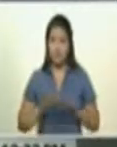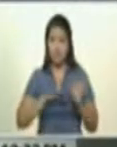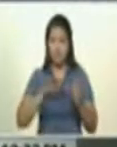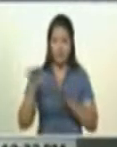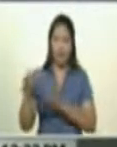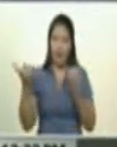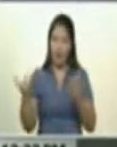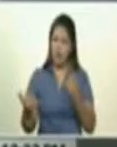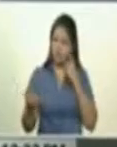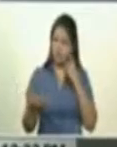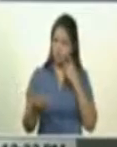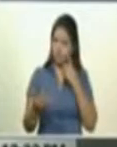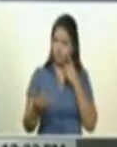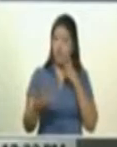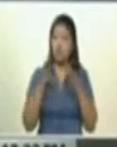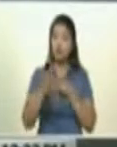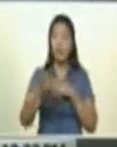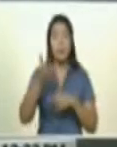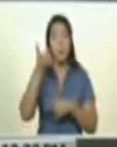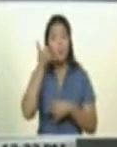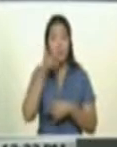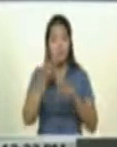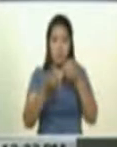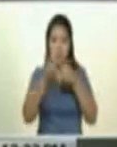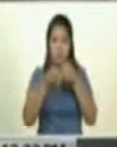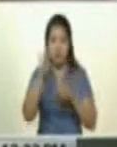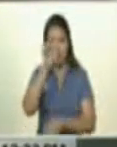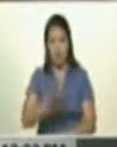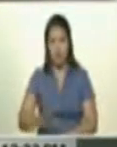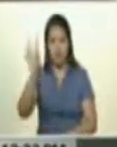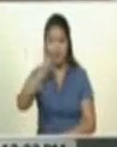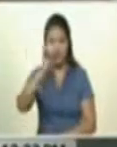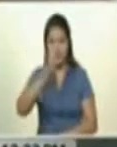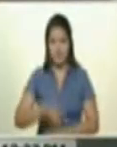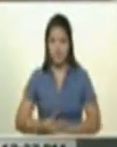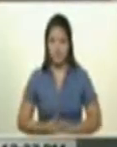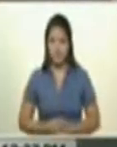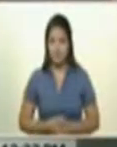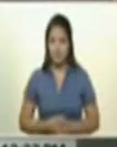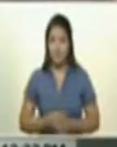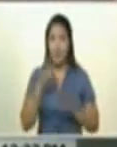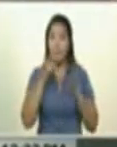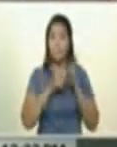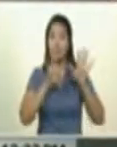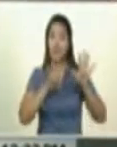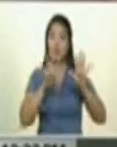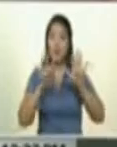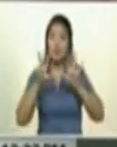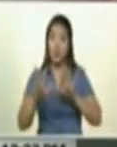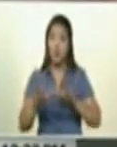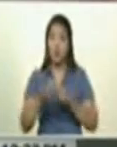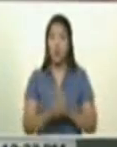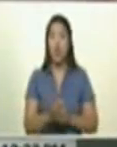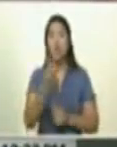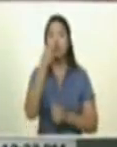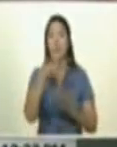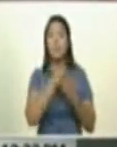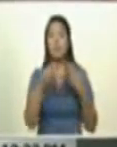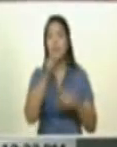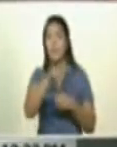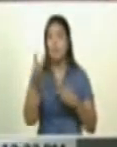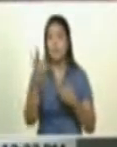el comportamiento de servicio de telefonía móvil en el país. En 1998 era de 2 millones de